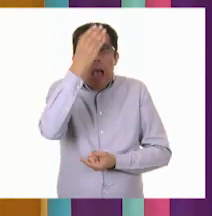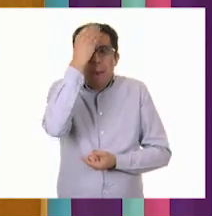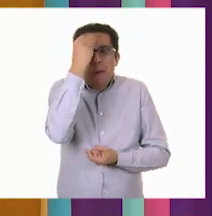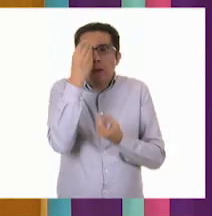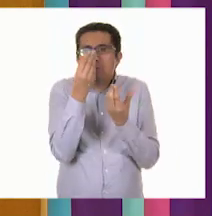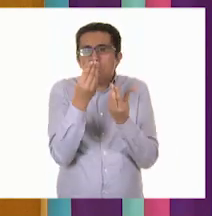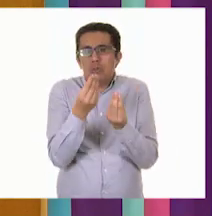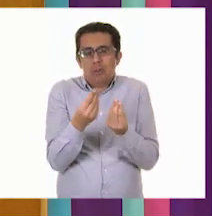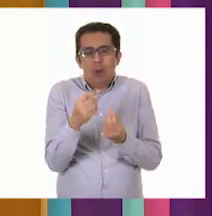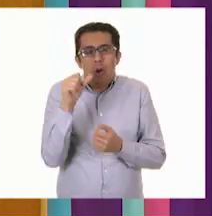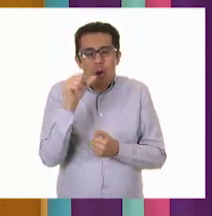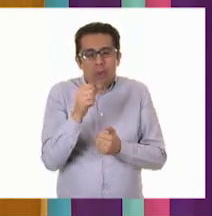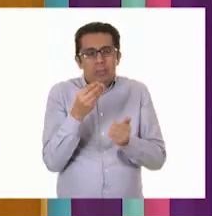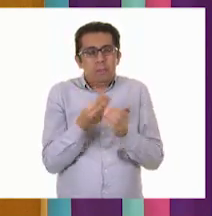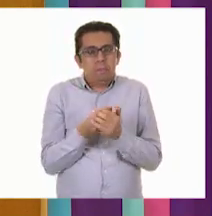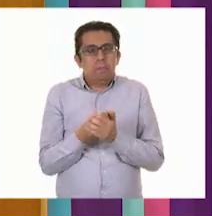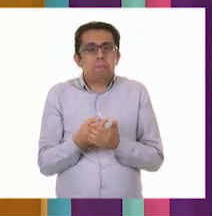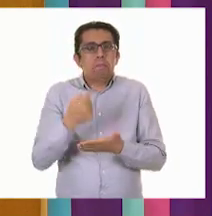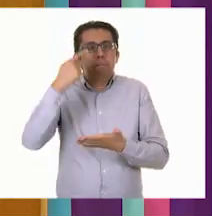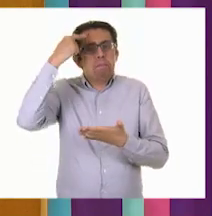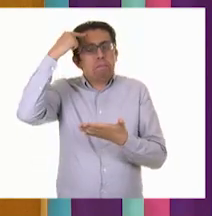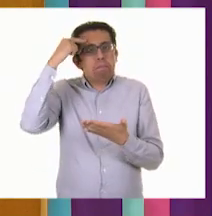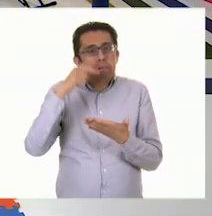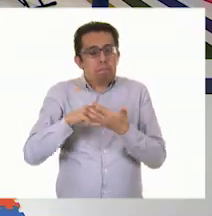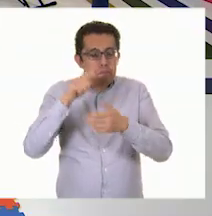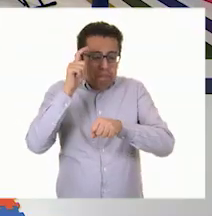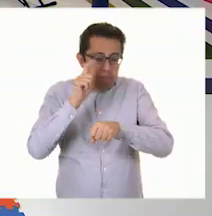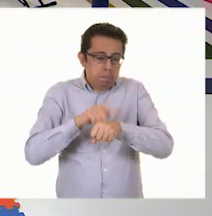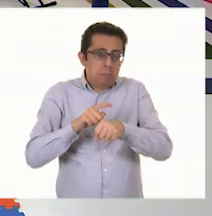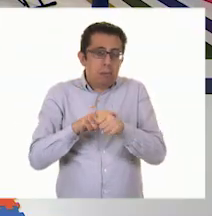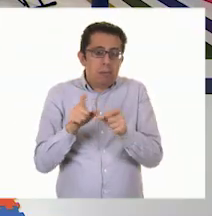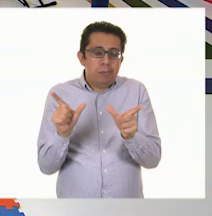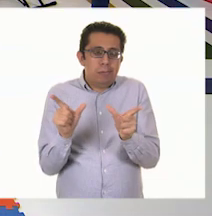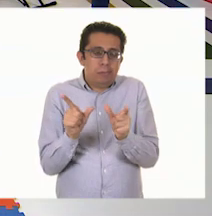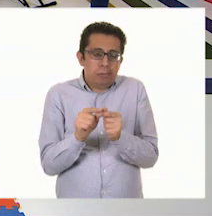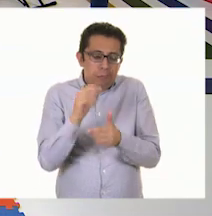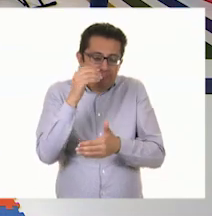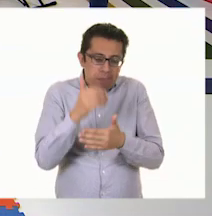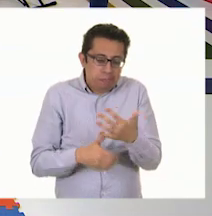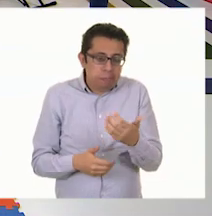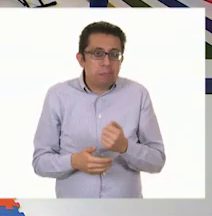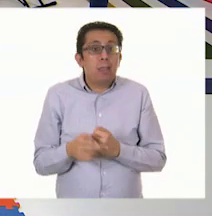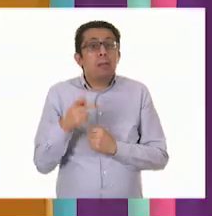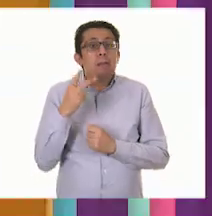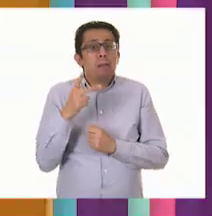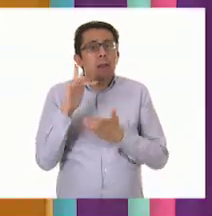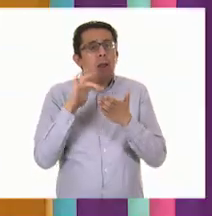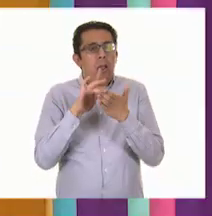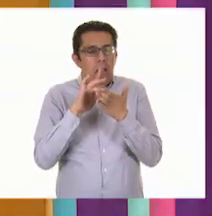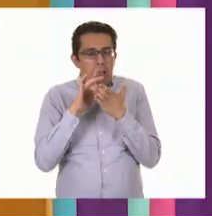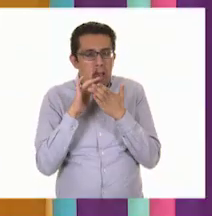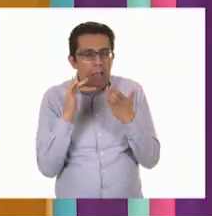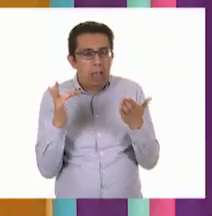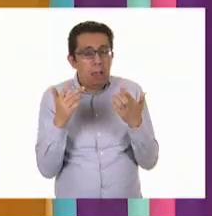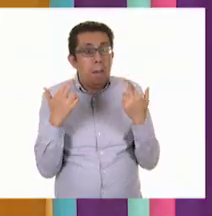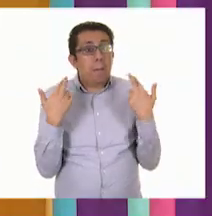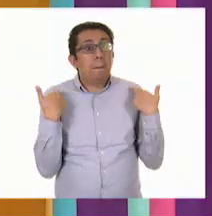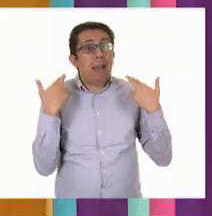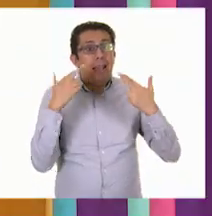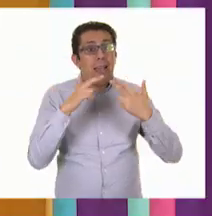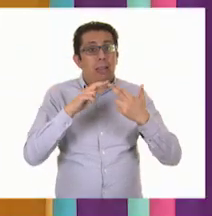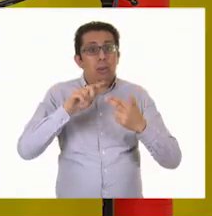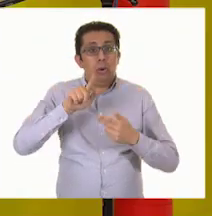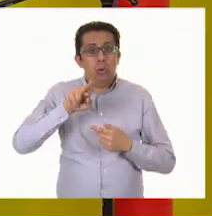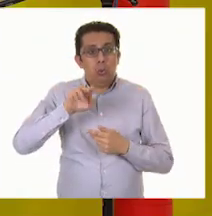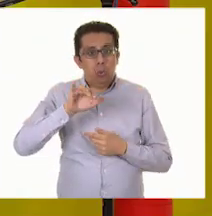esta clase, maestra. ¿Y qué creen? El tiempo se nos terminó de nuevo. Pero muchísimas gracias, maestro Luis, por